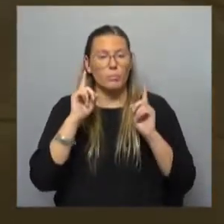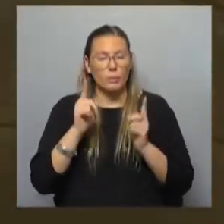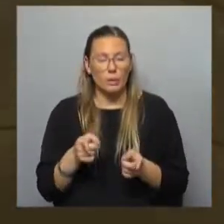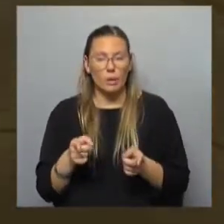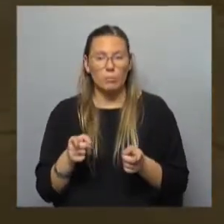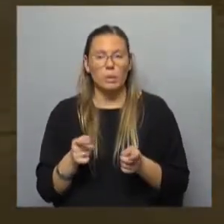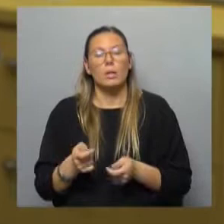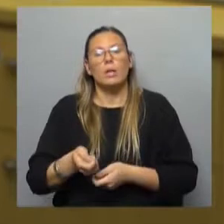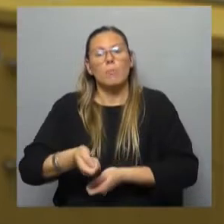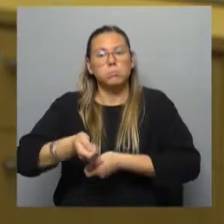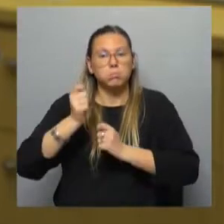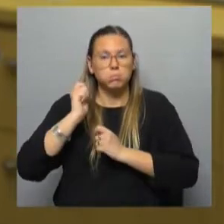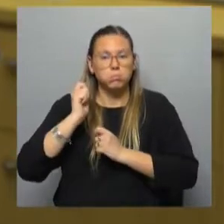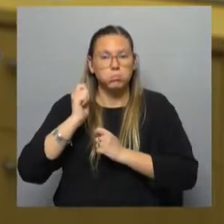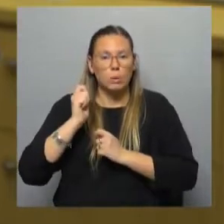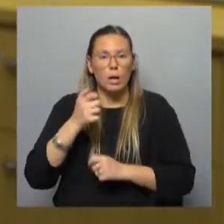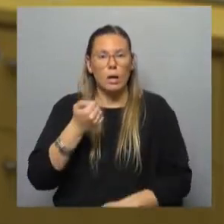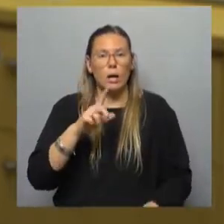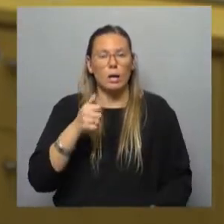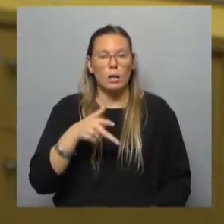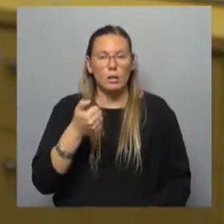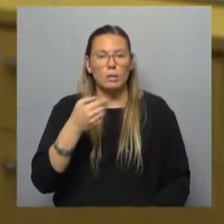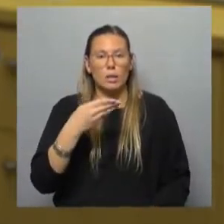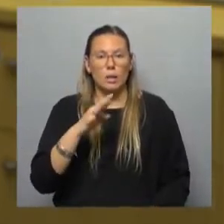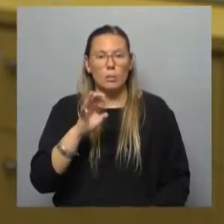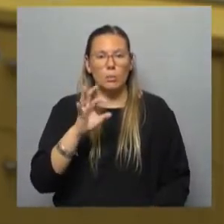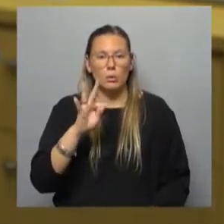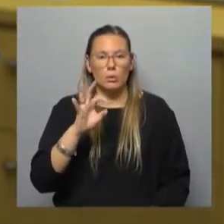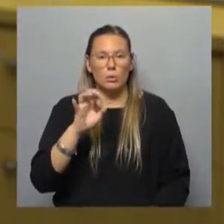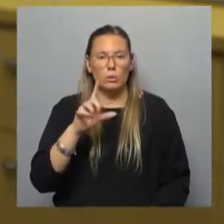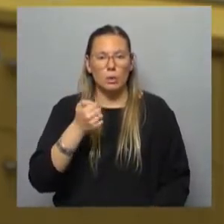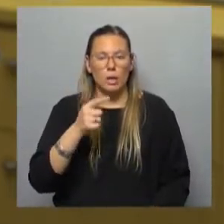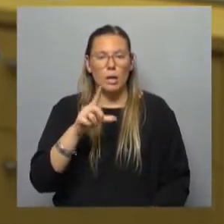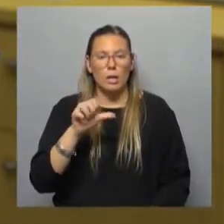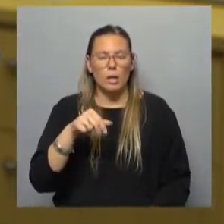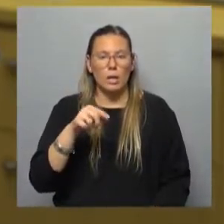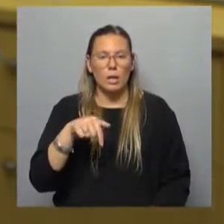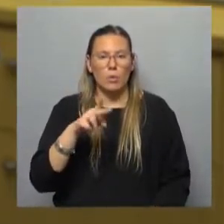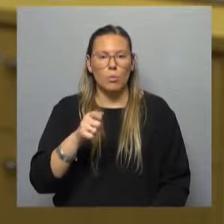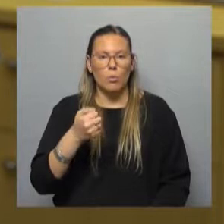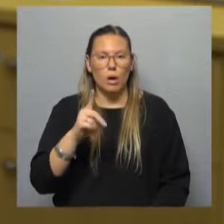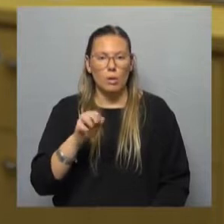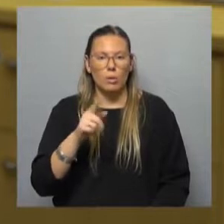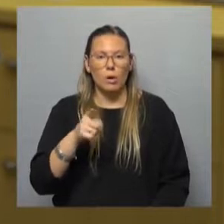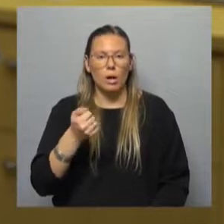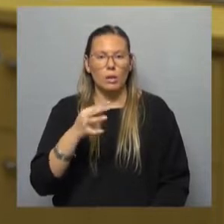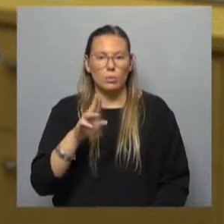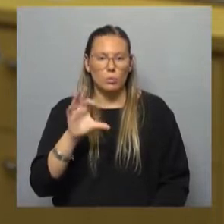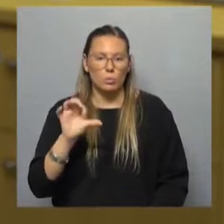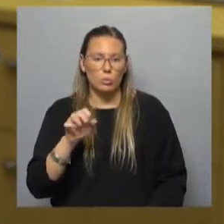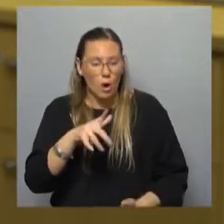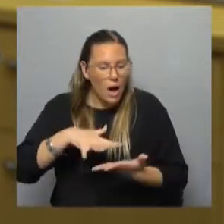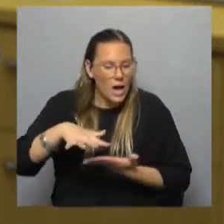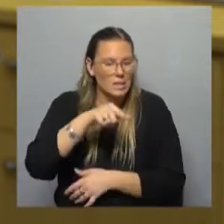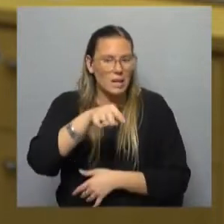también capturas, por ejemplo, de la lacha, de la brótola, del lenguado, del gatuso. En esas áreas se